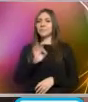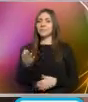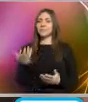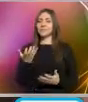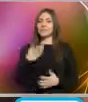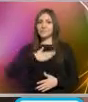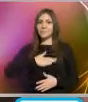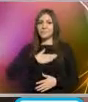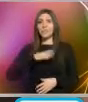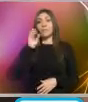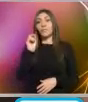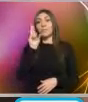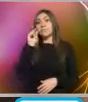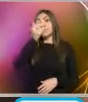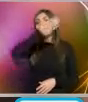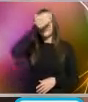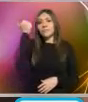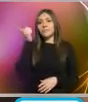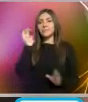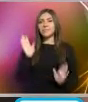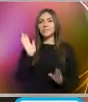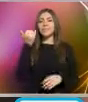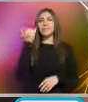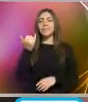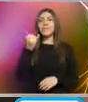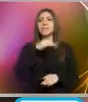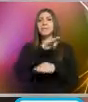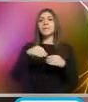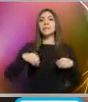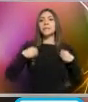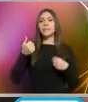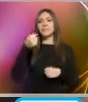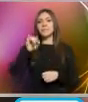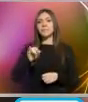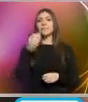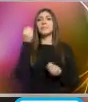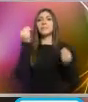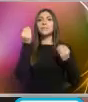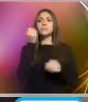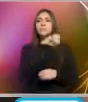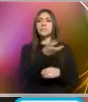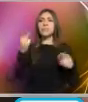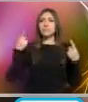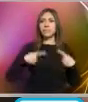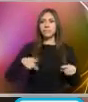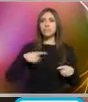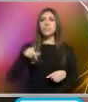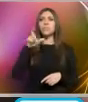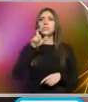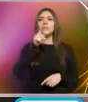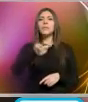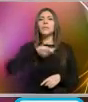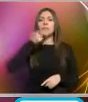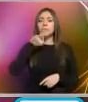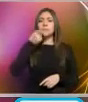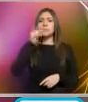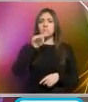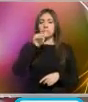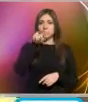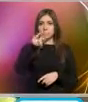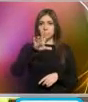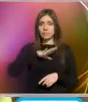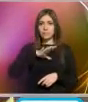bueno. O no sabemos. O no sabemos y vivimos así, ¿no? Sí, muchos de mis pacientes, cuando yo les pregunto si están estreñidos o